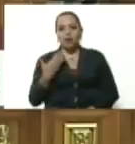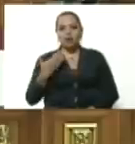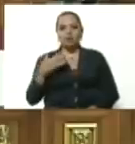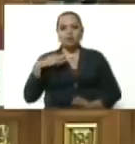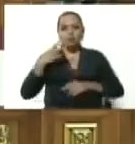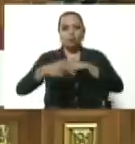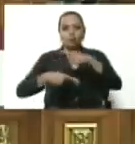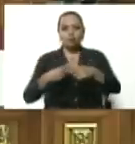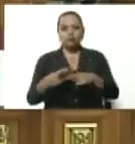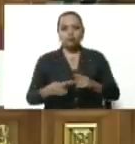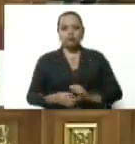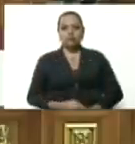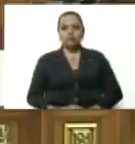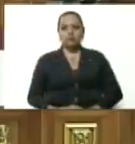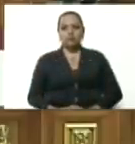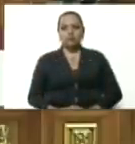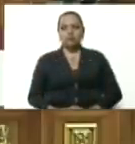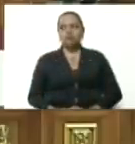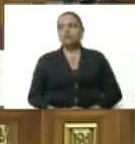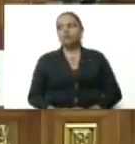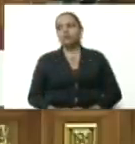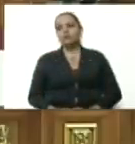procedan en consecuencia.